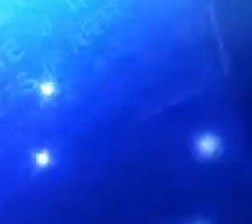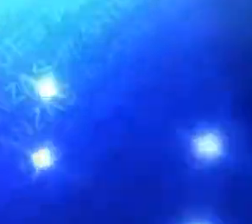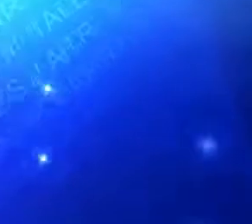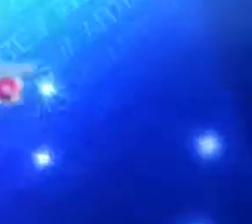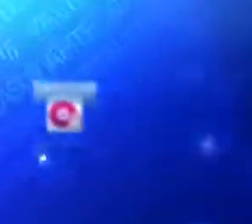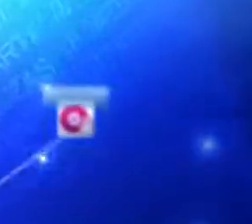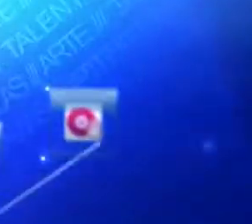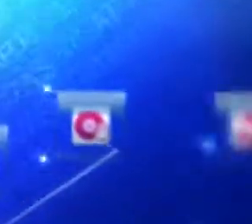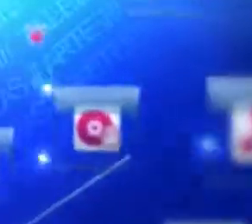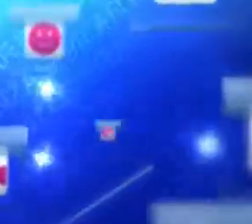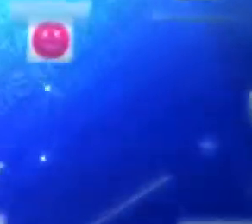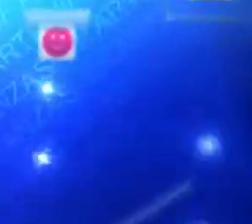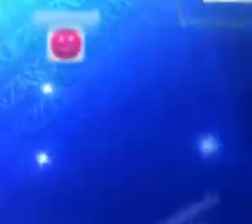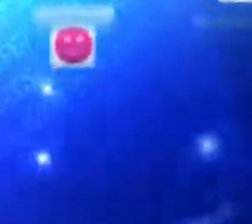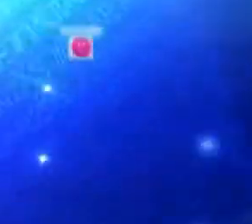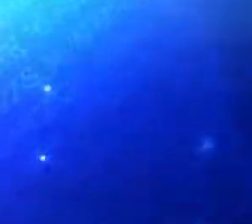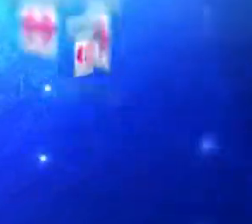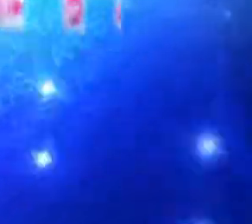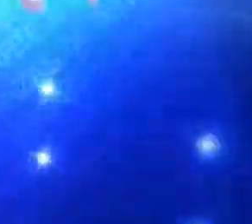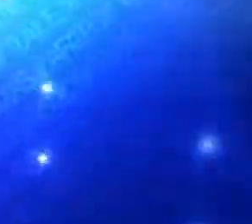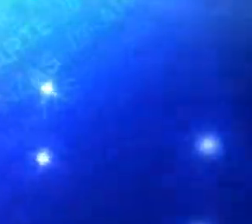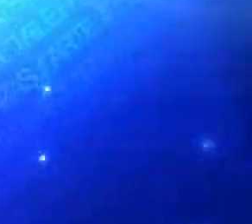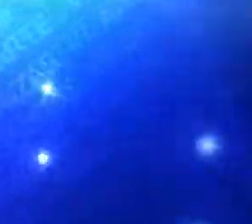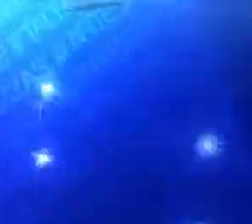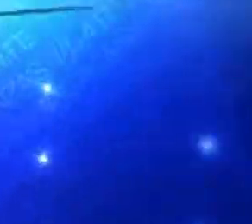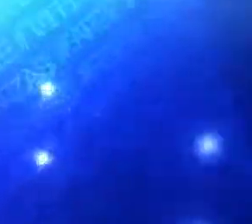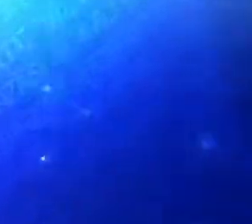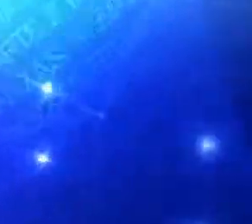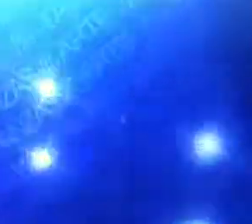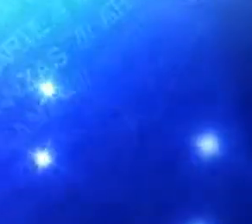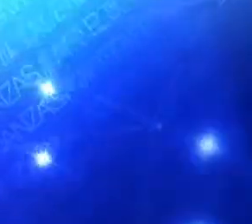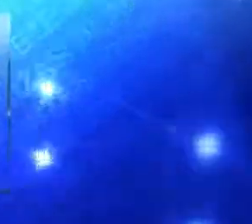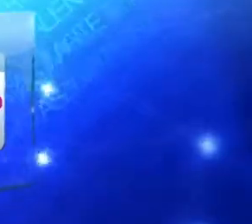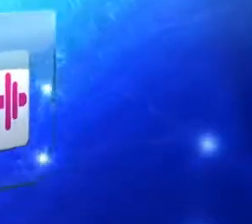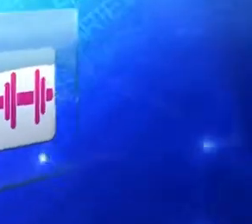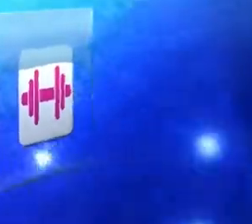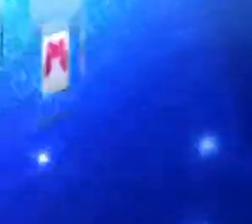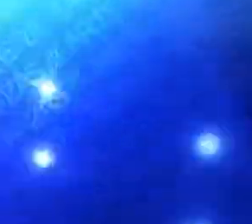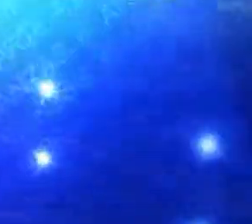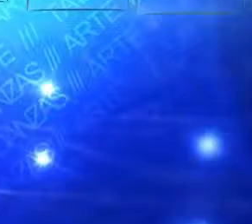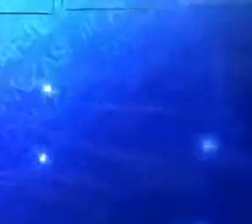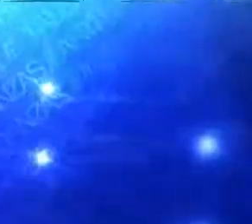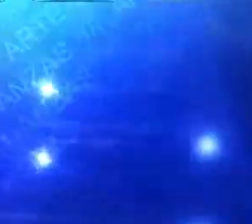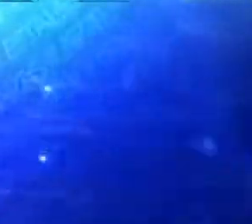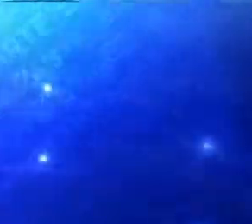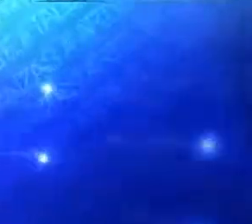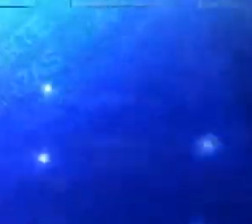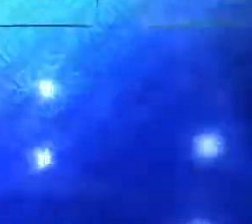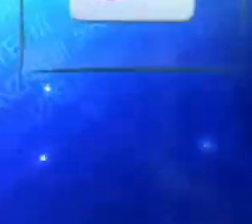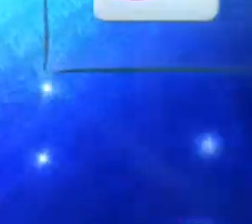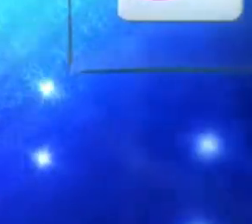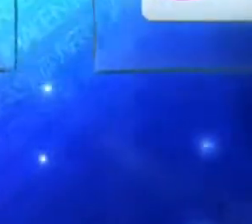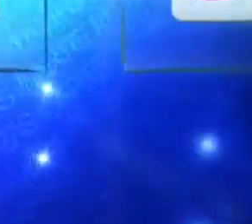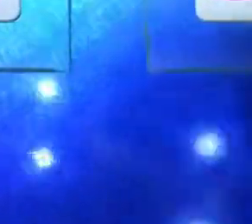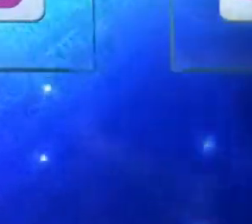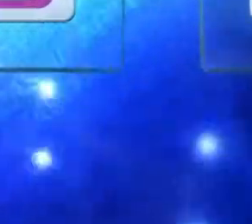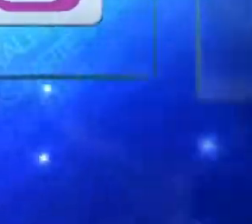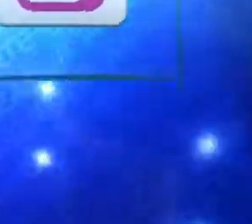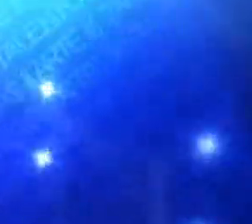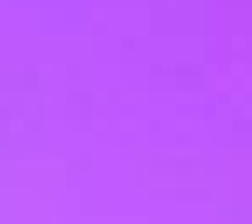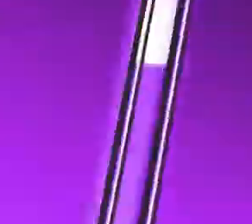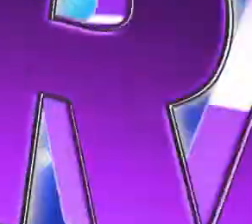para hacerme sonrojar y la dulzura para poderme enamorar.